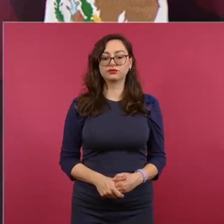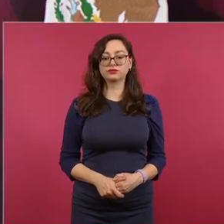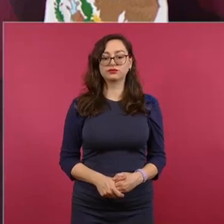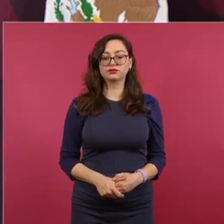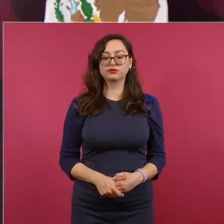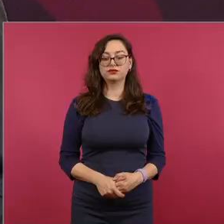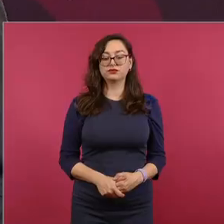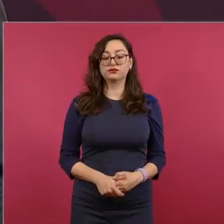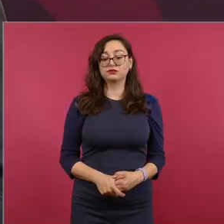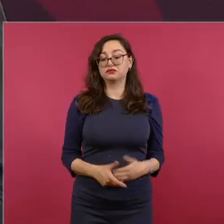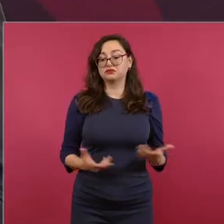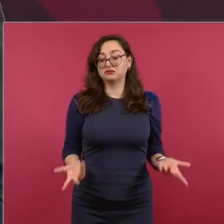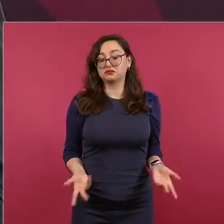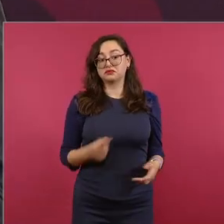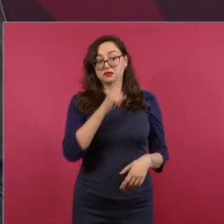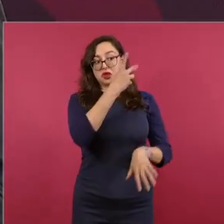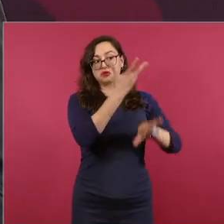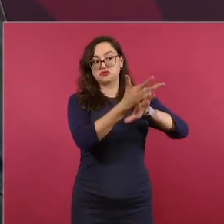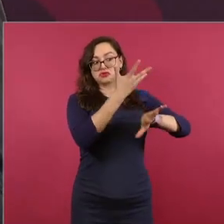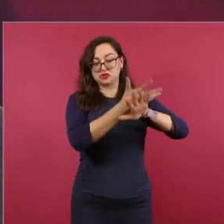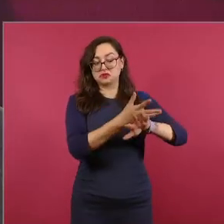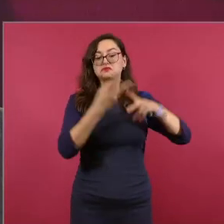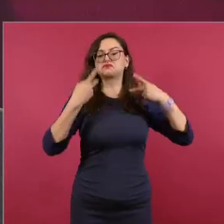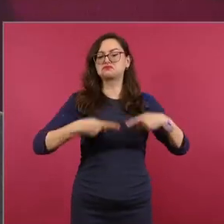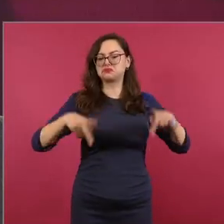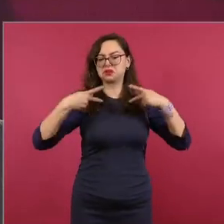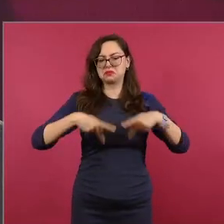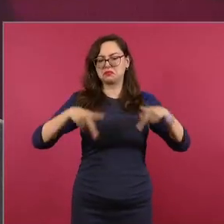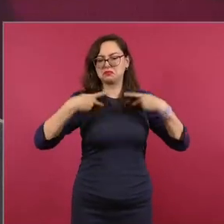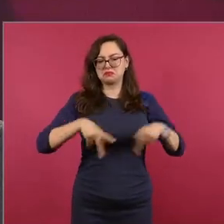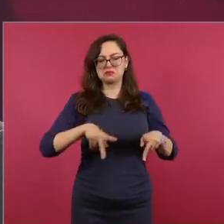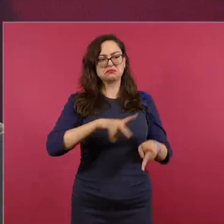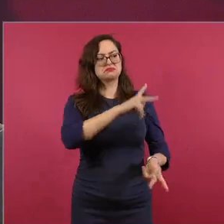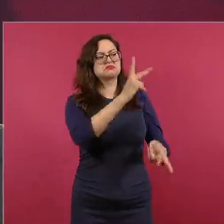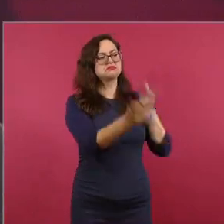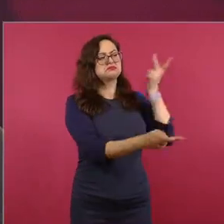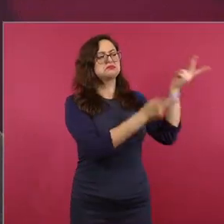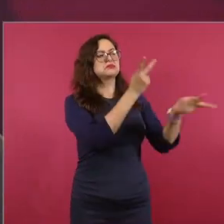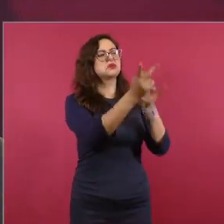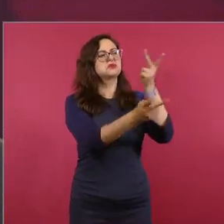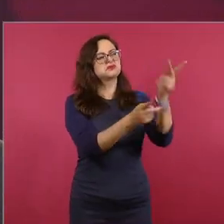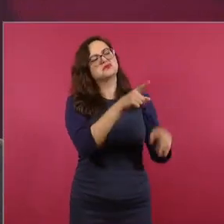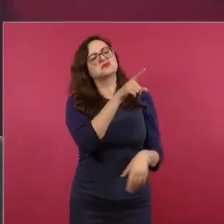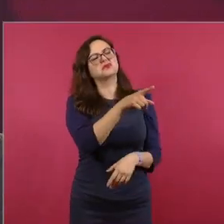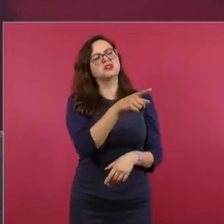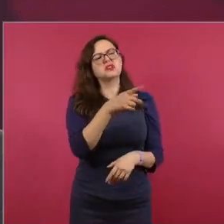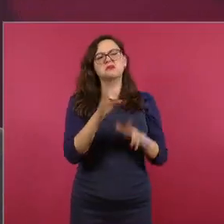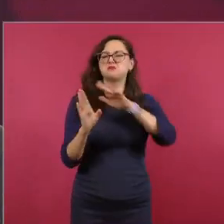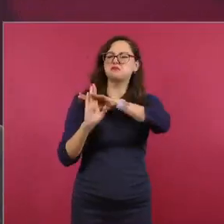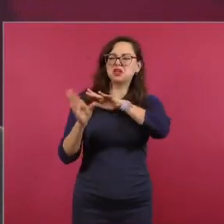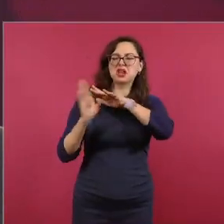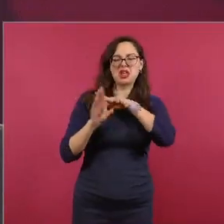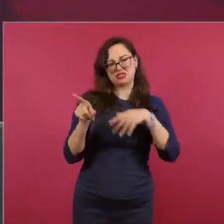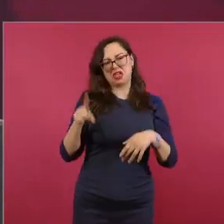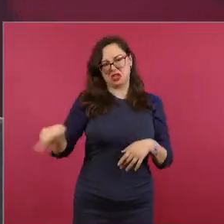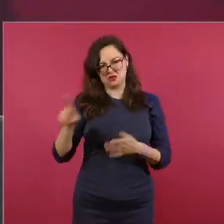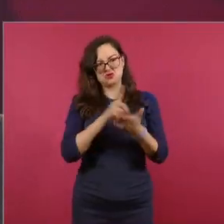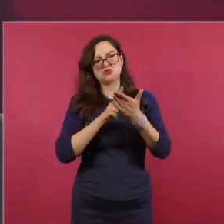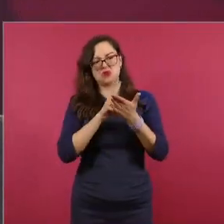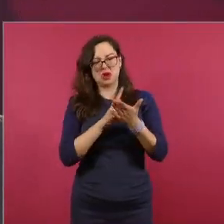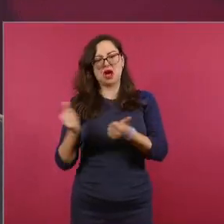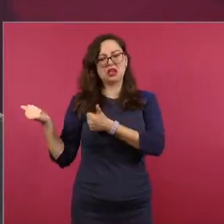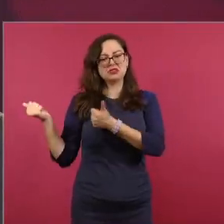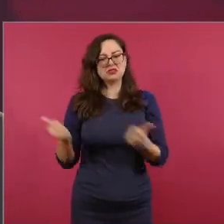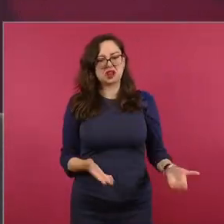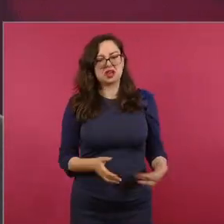sobre los migrantes, si las drogas las introducen los migrantes,